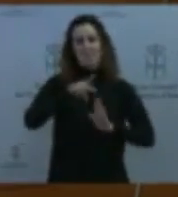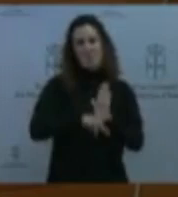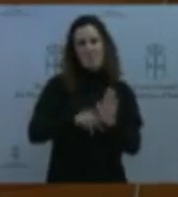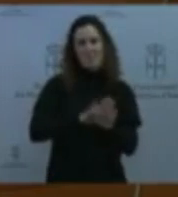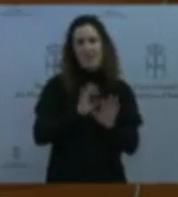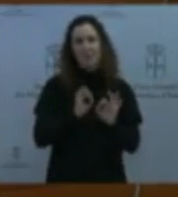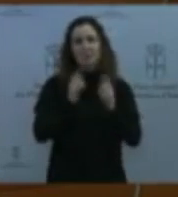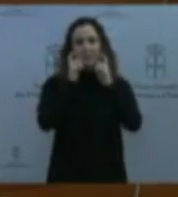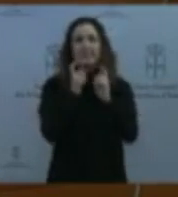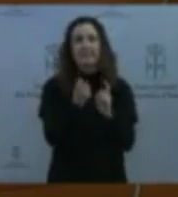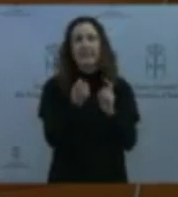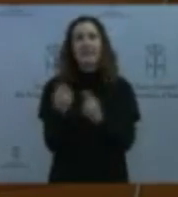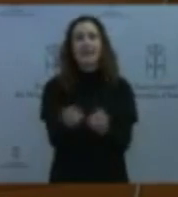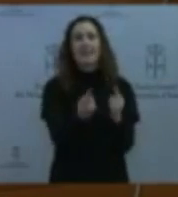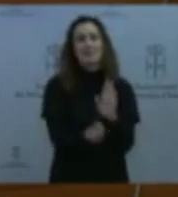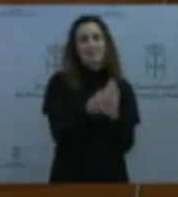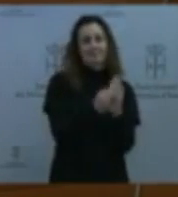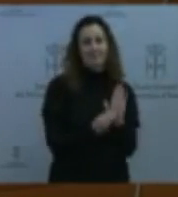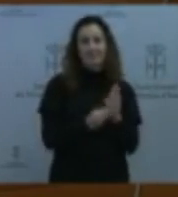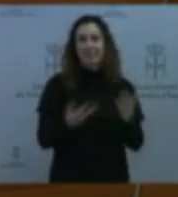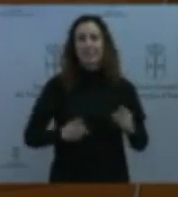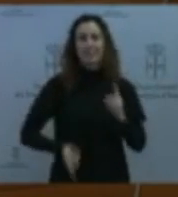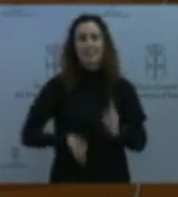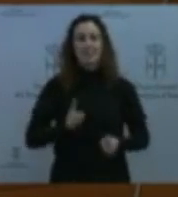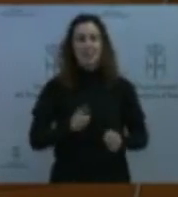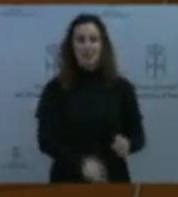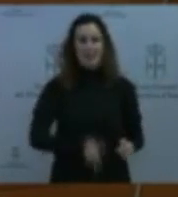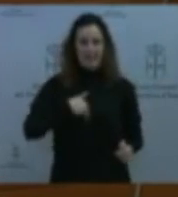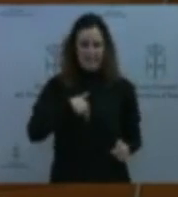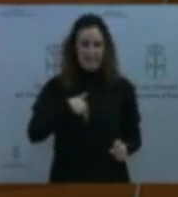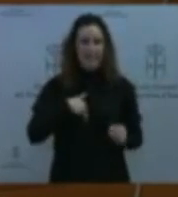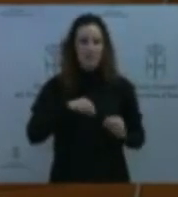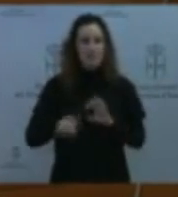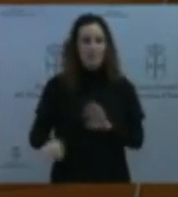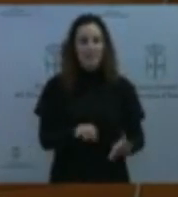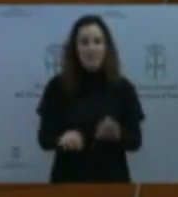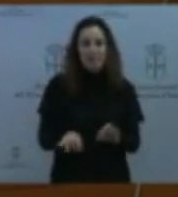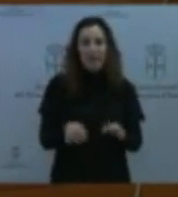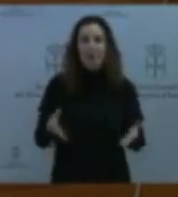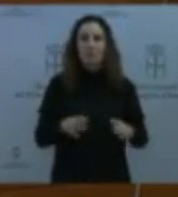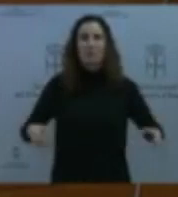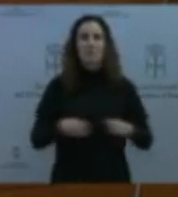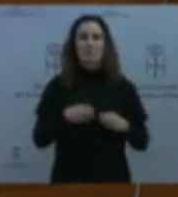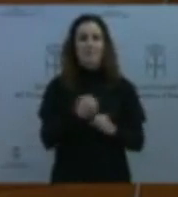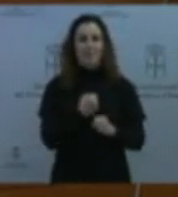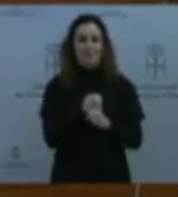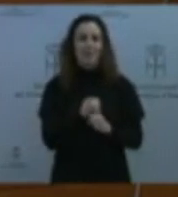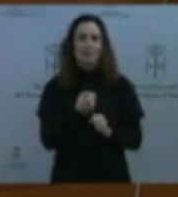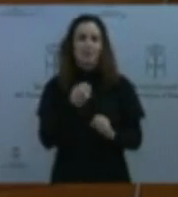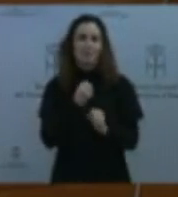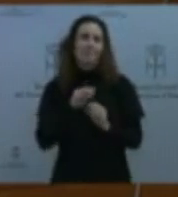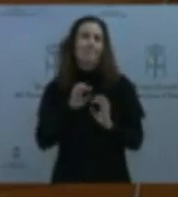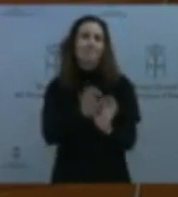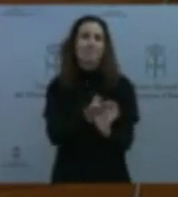la Dirección General de Planificación, conjuntamente con un grupo de trabajo, se está trabajando en ese decreto de las categorías profesionales, que tenemos ya